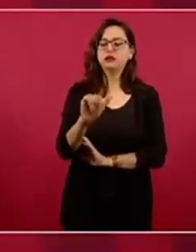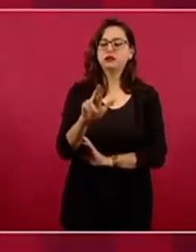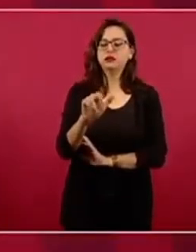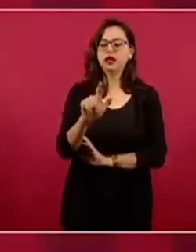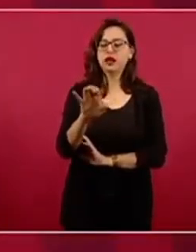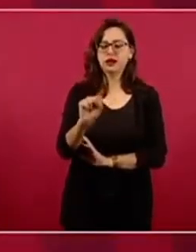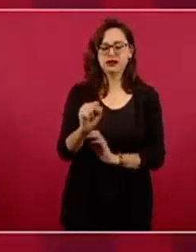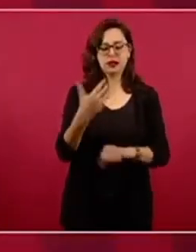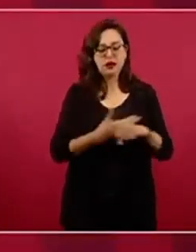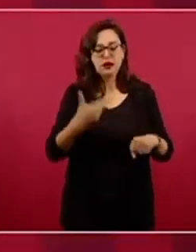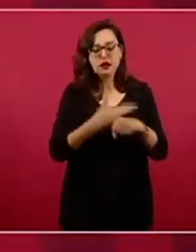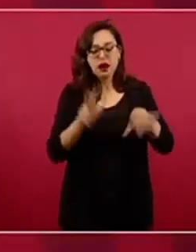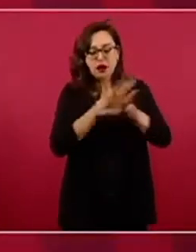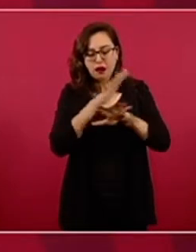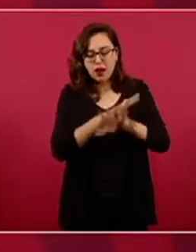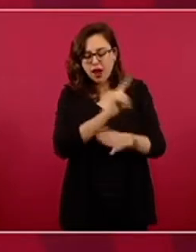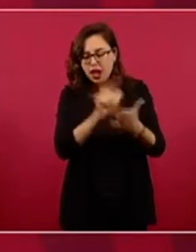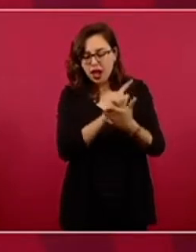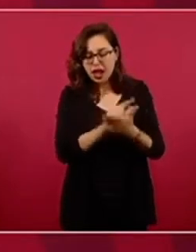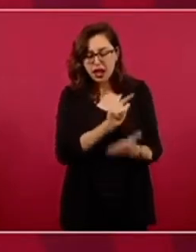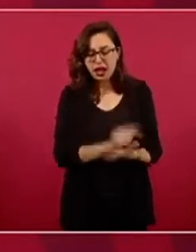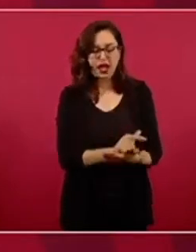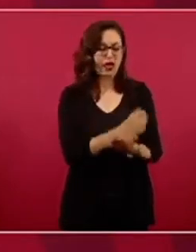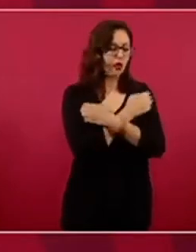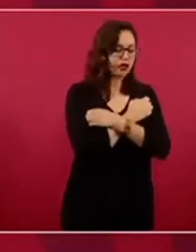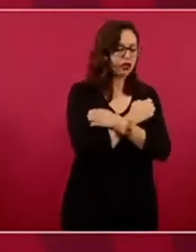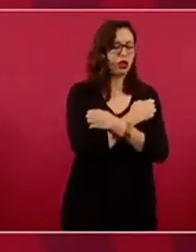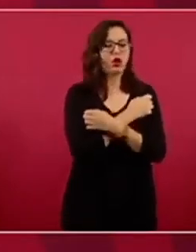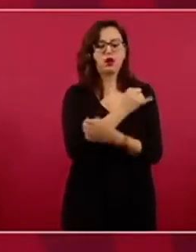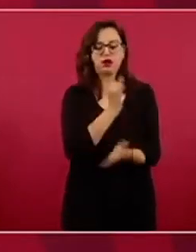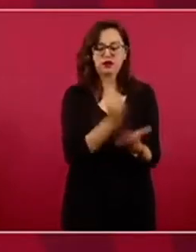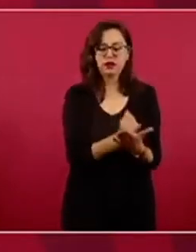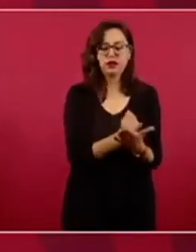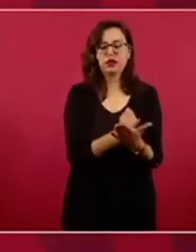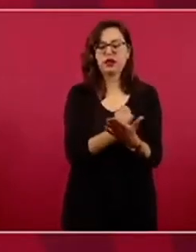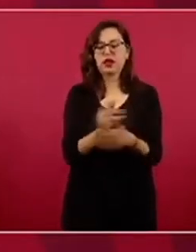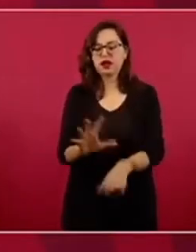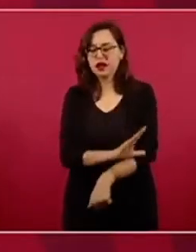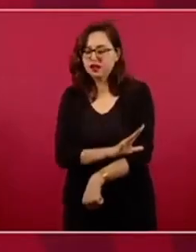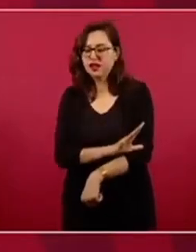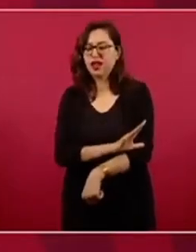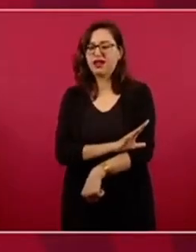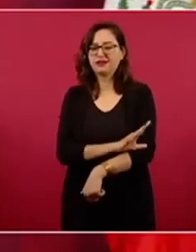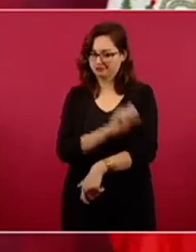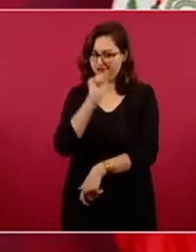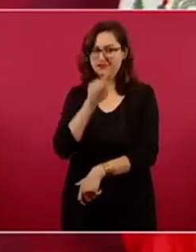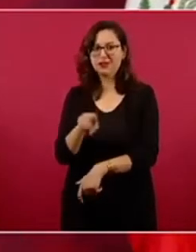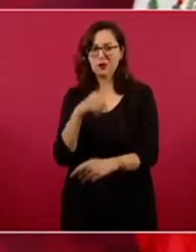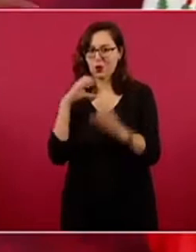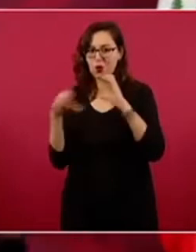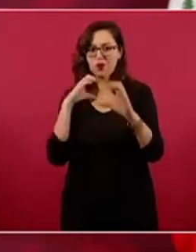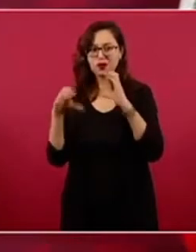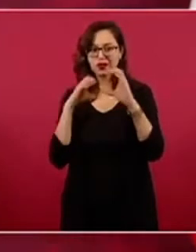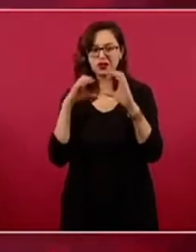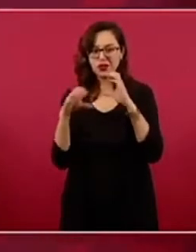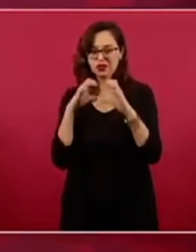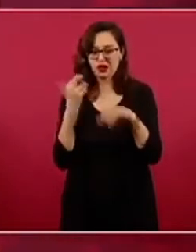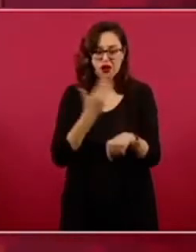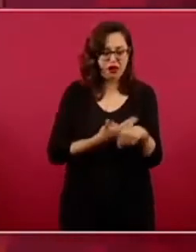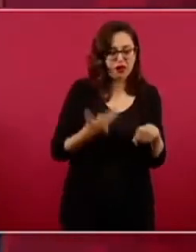en comunicación, como la reforma educativa, como la reforma fiscal, como la reforma energética, y todo para beneficio